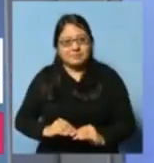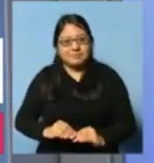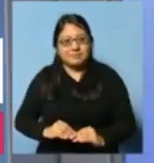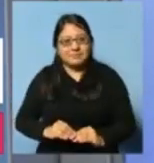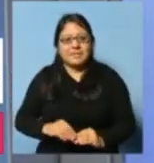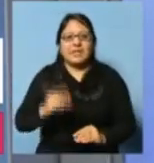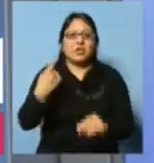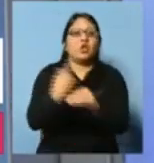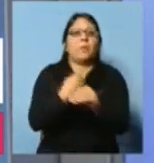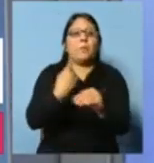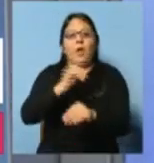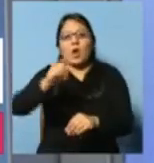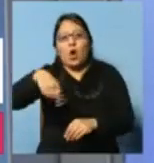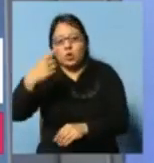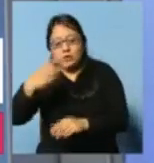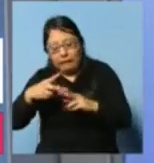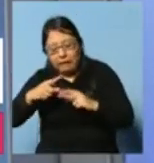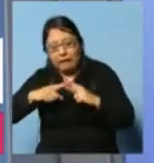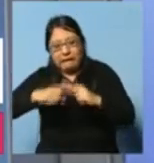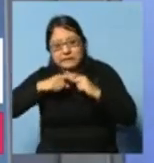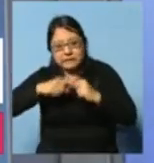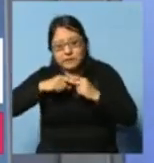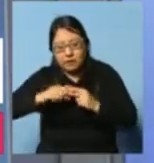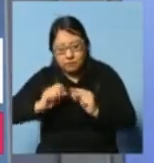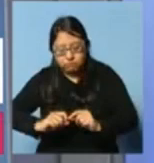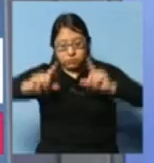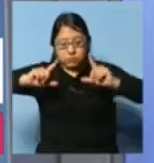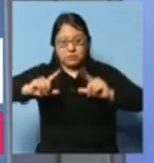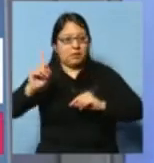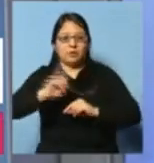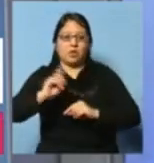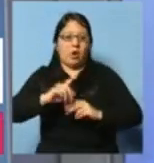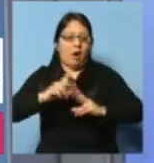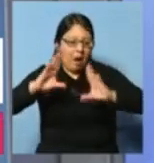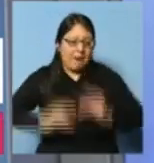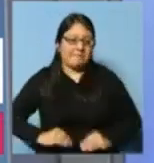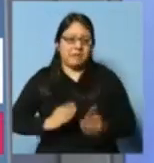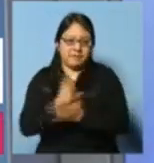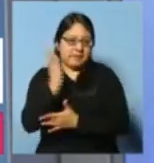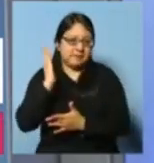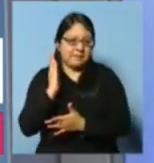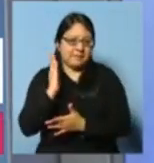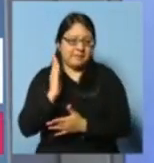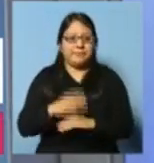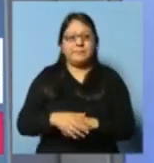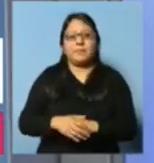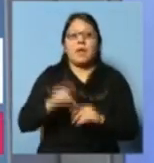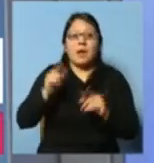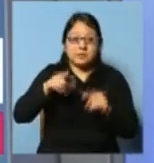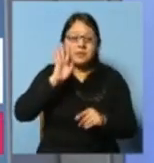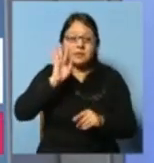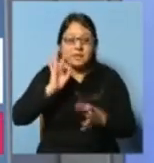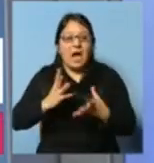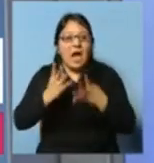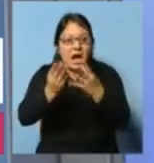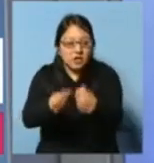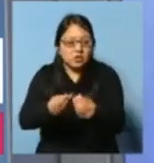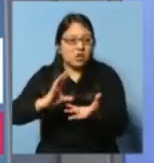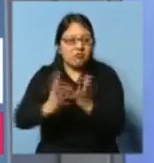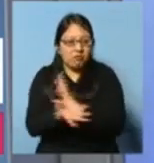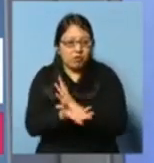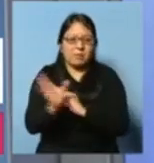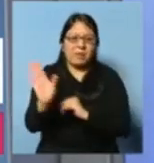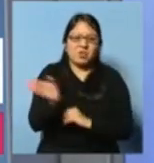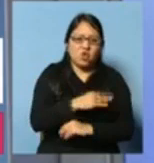pueden ser activados en todo el país entonces vamos mejorando muchísimo el ecosistema celular el ecosistema móvil